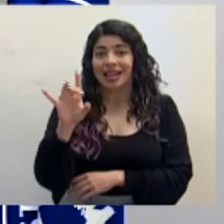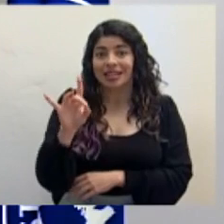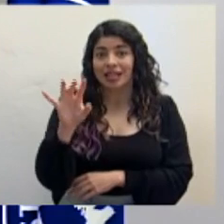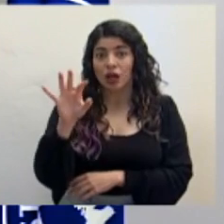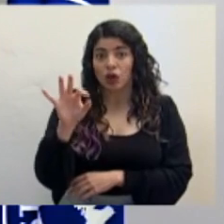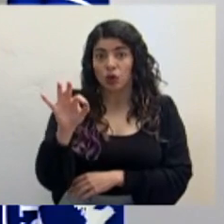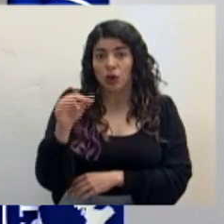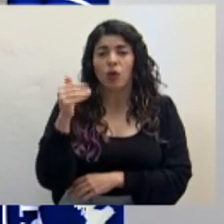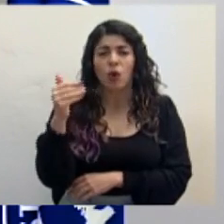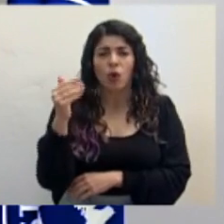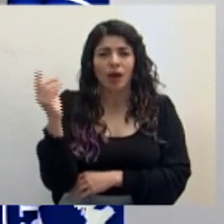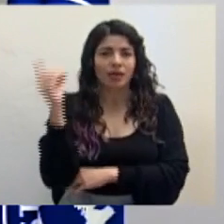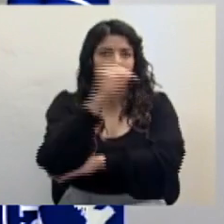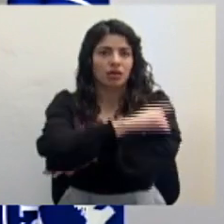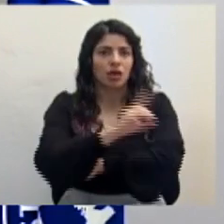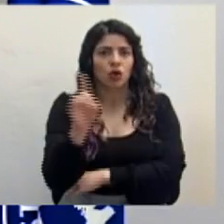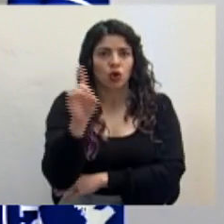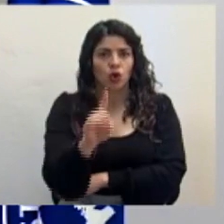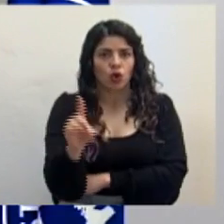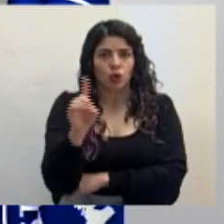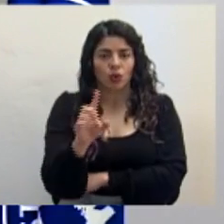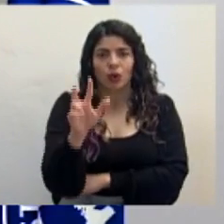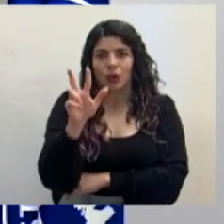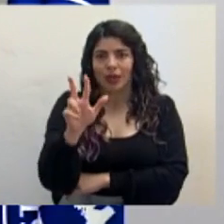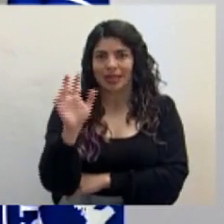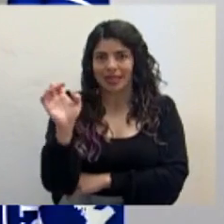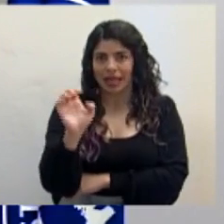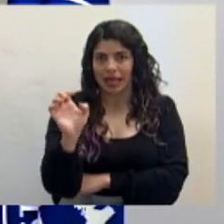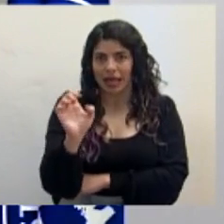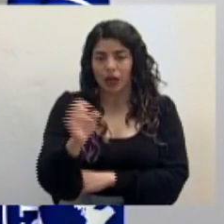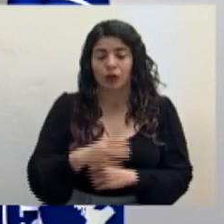589 para el día domingo 3 de enero,